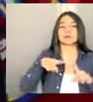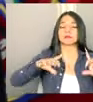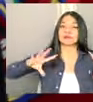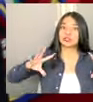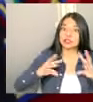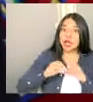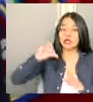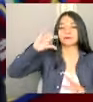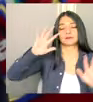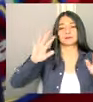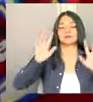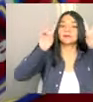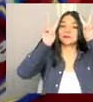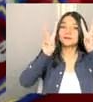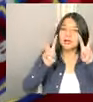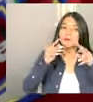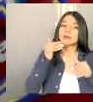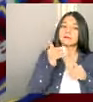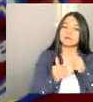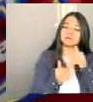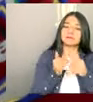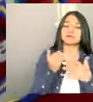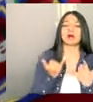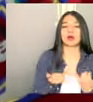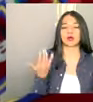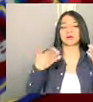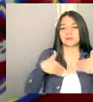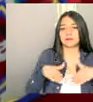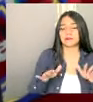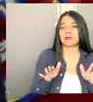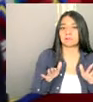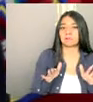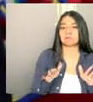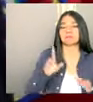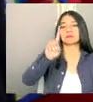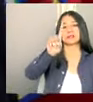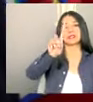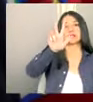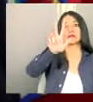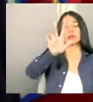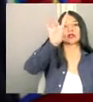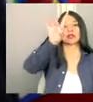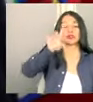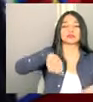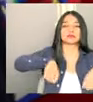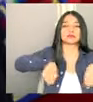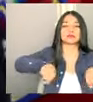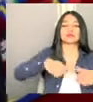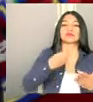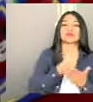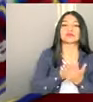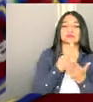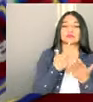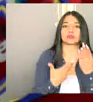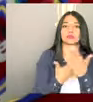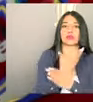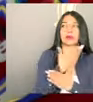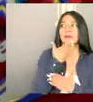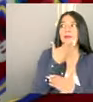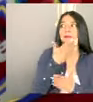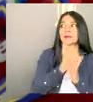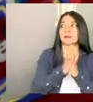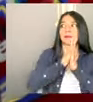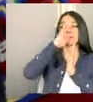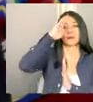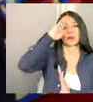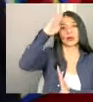porque son temas de seguridad. Por ejemplo, estamos adquiriendo 138 motocicletas nuevas que nos ha pedido la Policía Nacional.